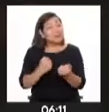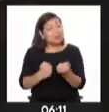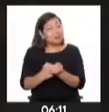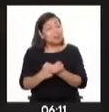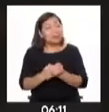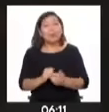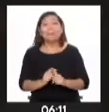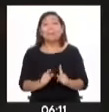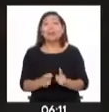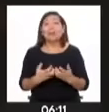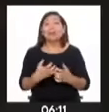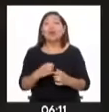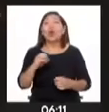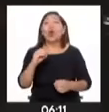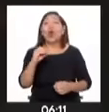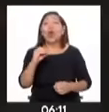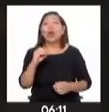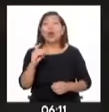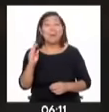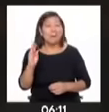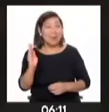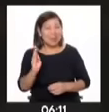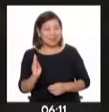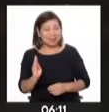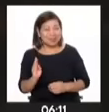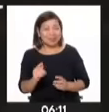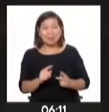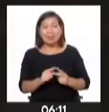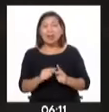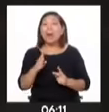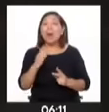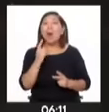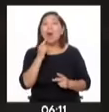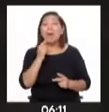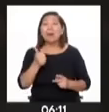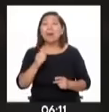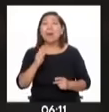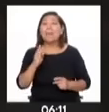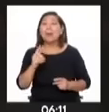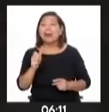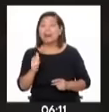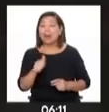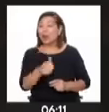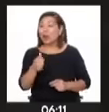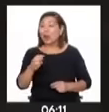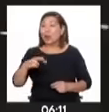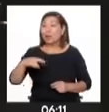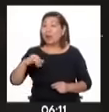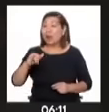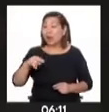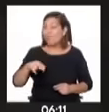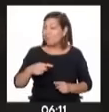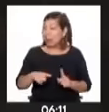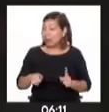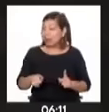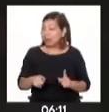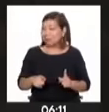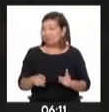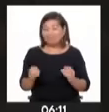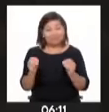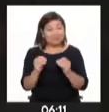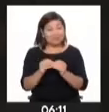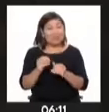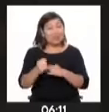eficaz de la empresa Odebrecht, de Jorge Barata y de Joseph Maiman, además también de la activación de la